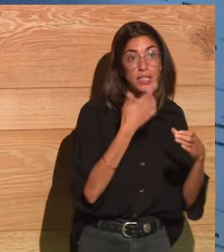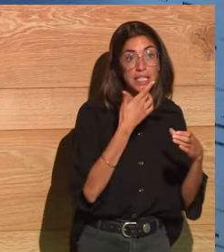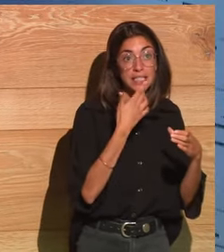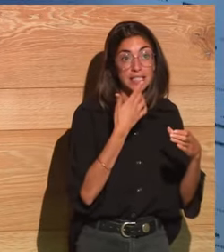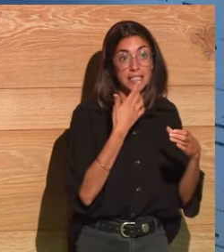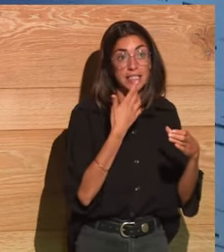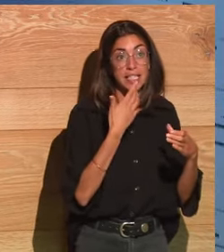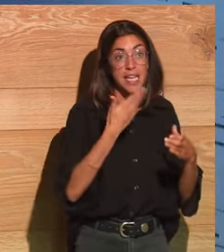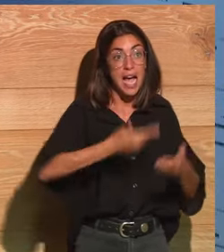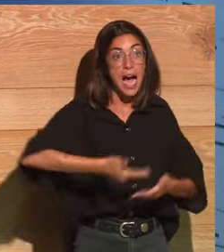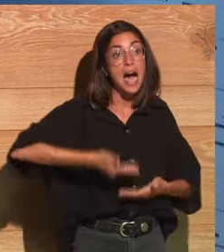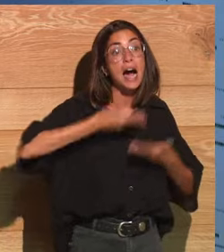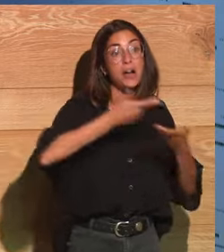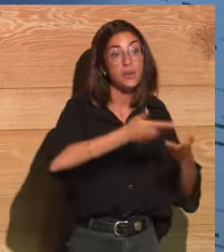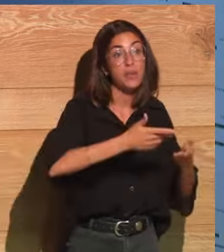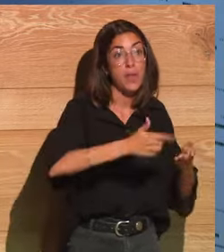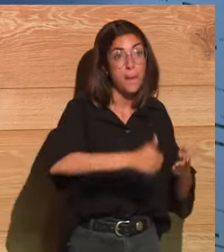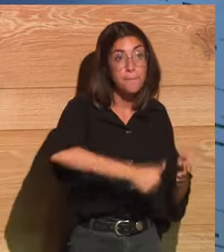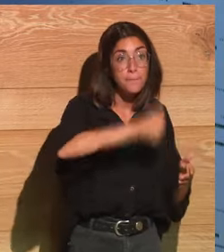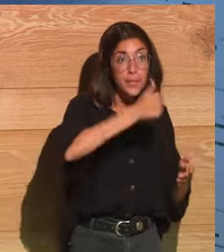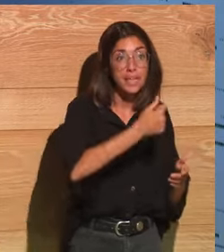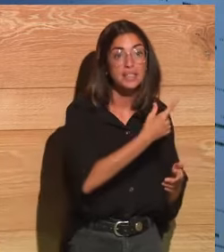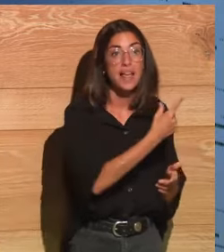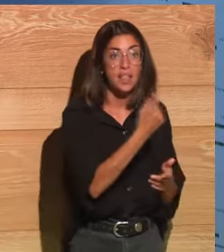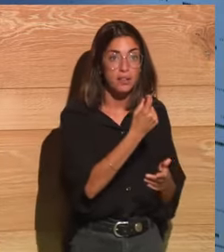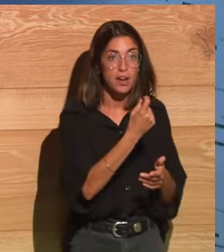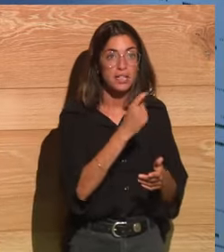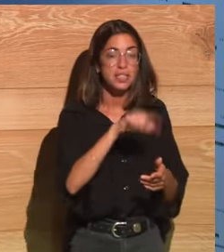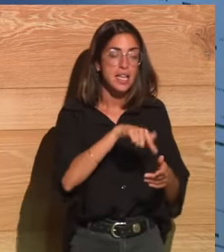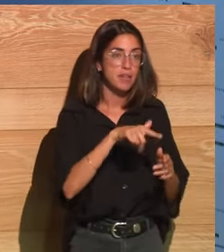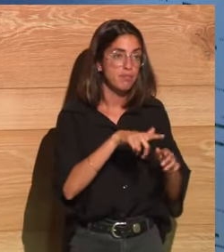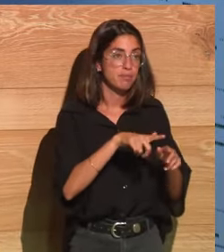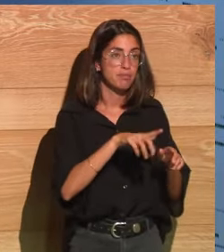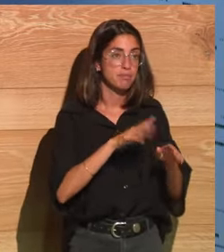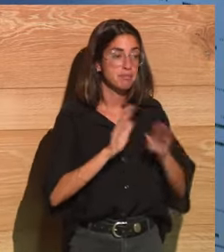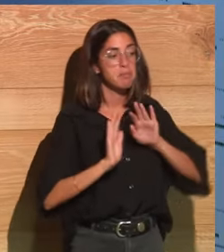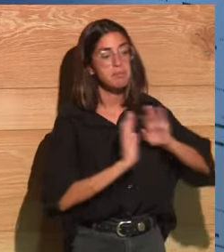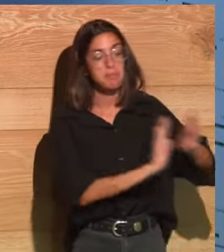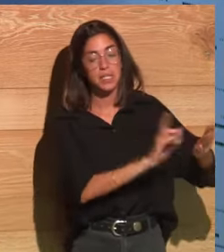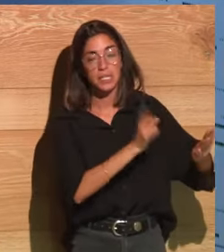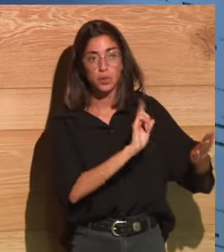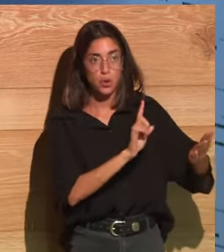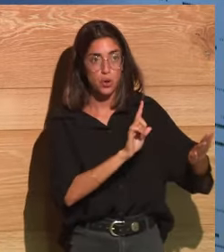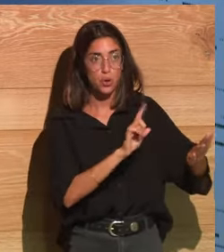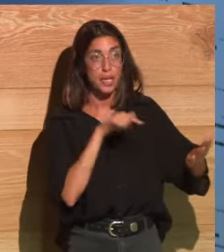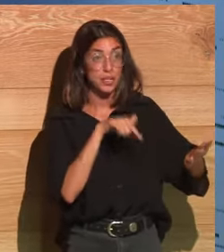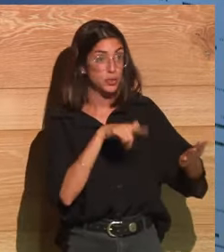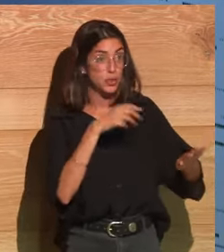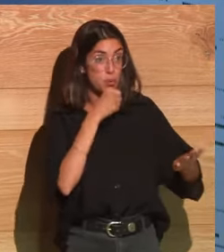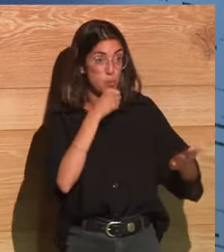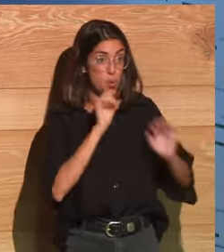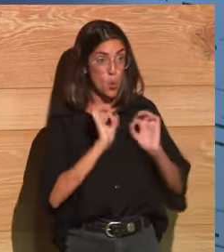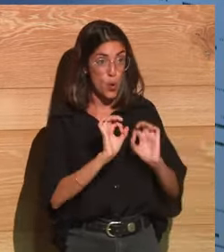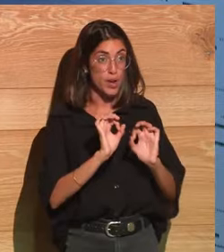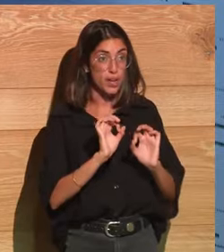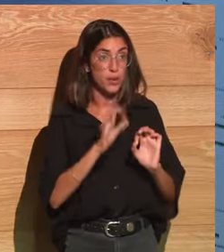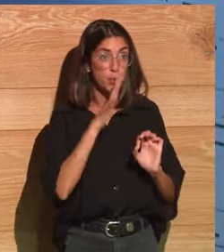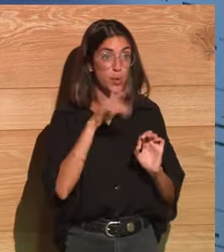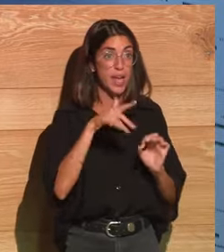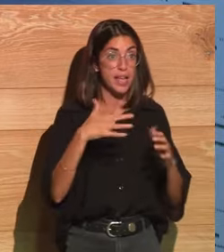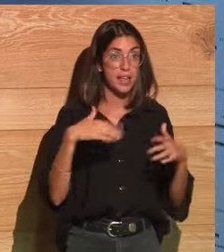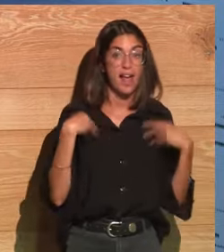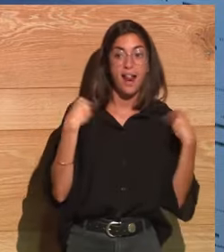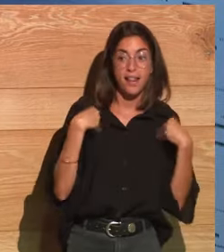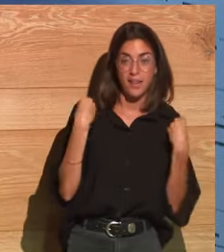sido la ayuda que ha necesitado del grupo y que no lo han dejado atrás. Y eso se ve con el anciano de Manisi, que es una maravilla, además allí lo celebran mucho, me dicen,